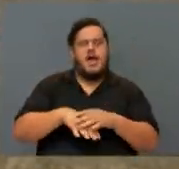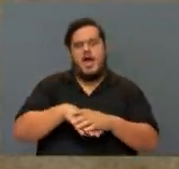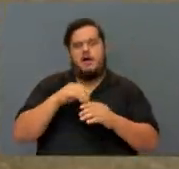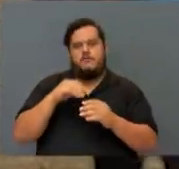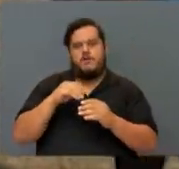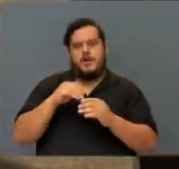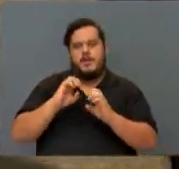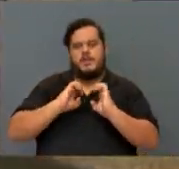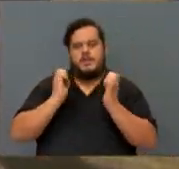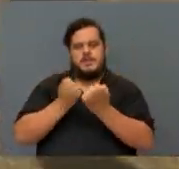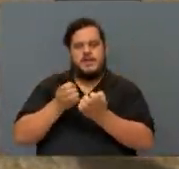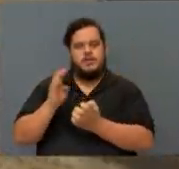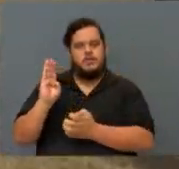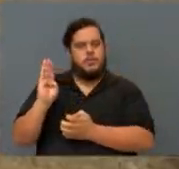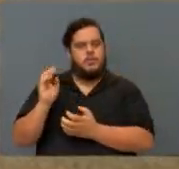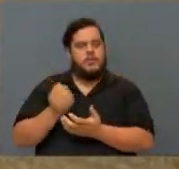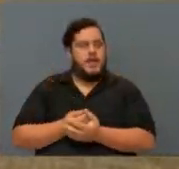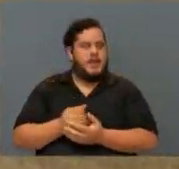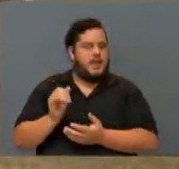bombonera también